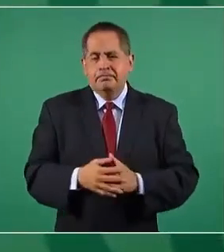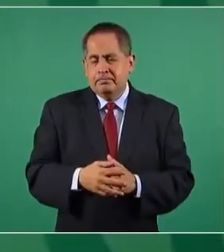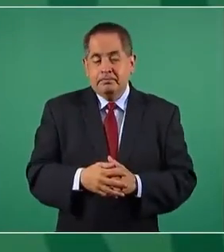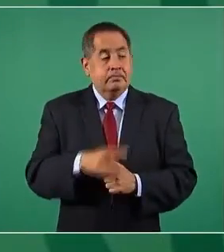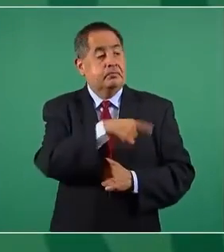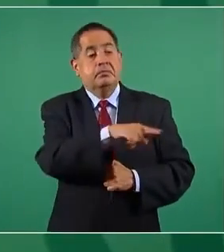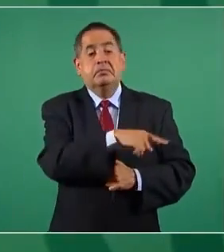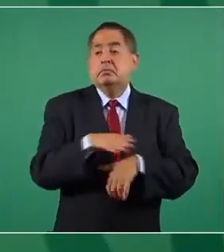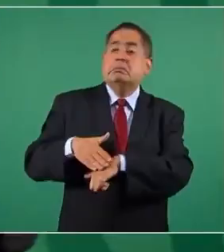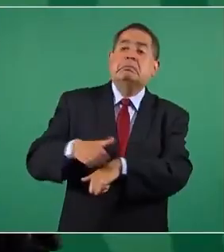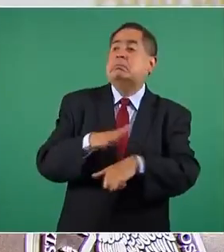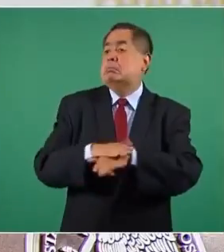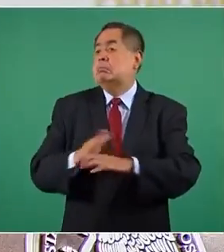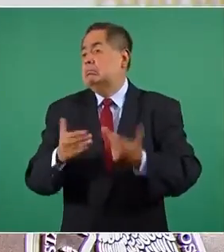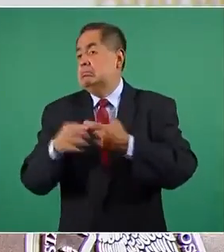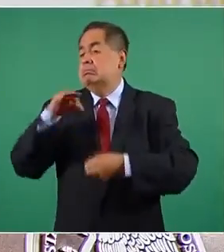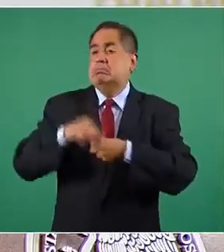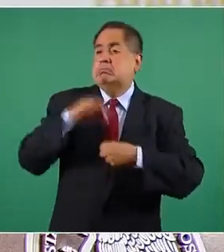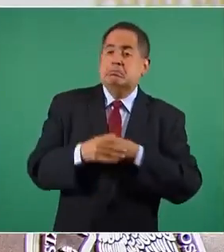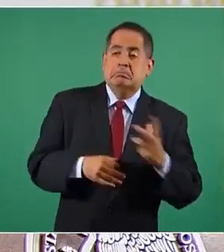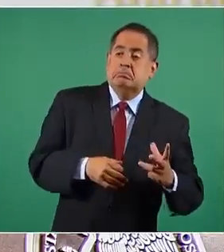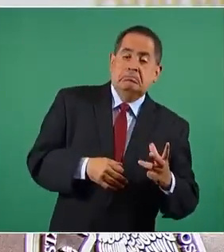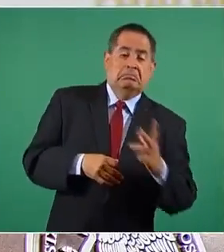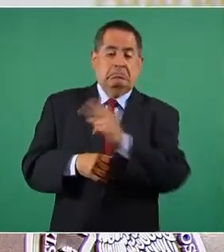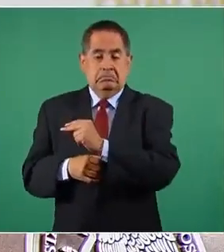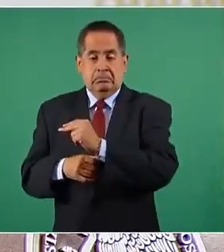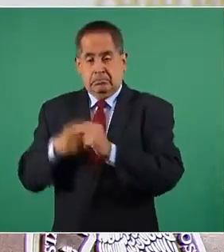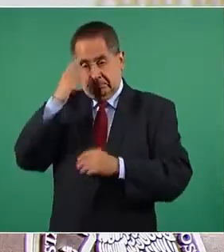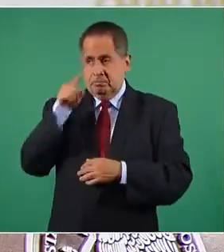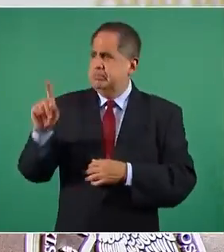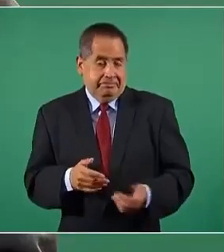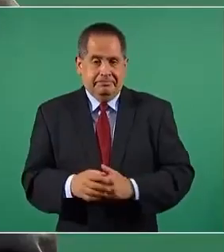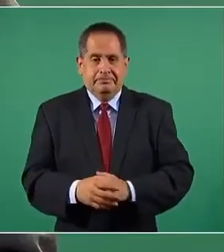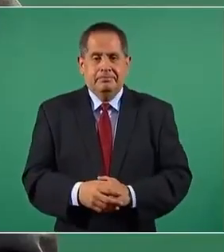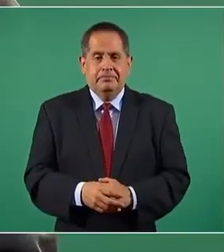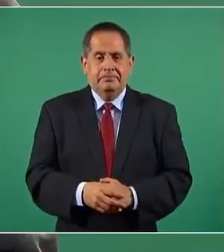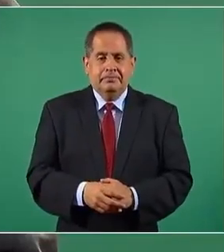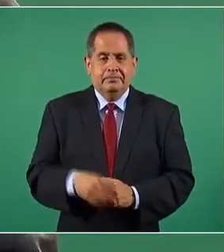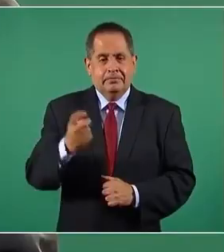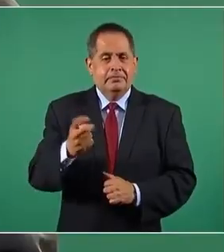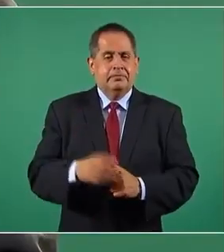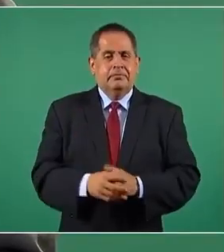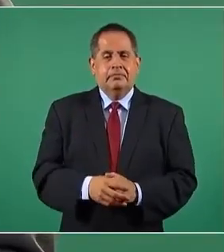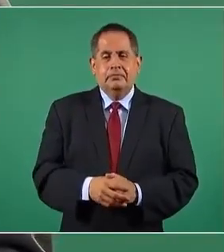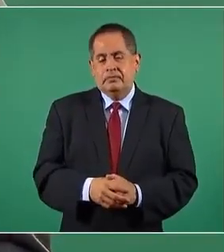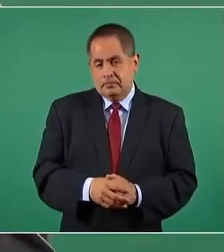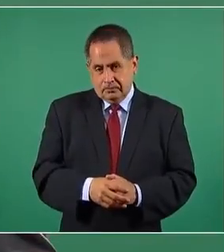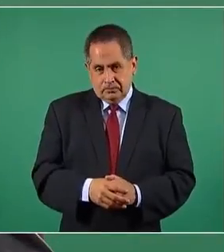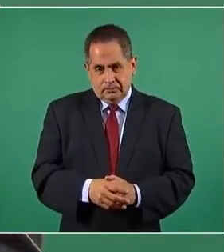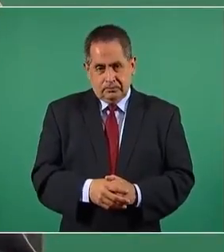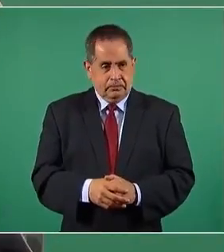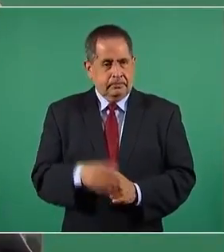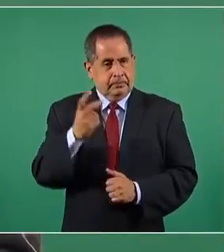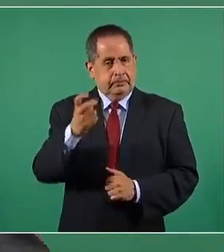llamen al pueblo a que voten para que yo me vaya. Es la